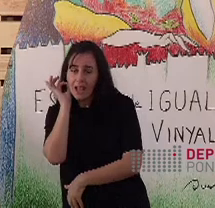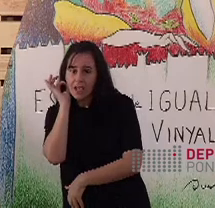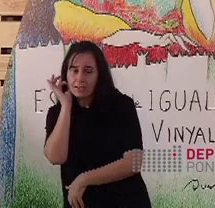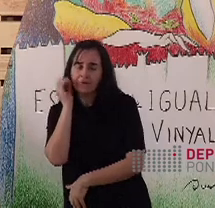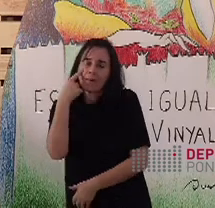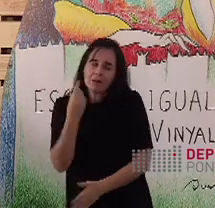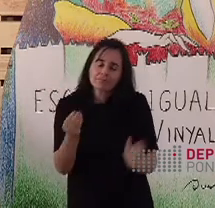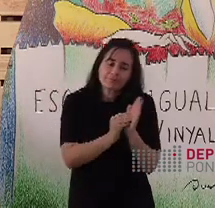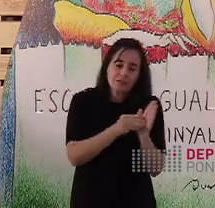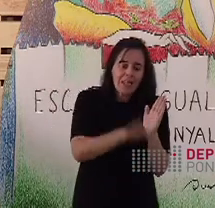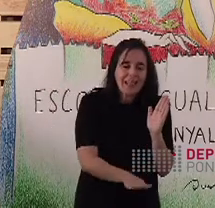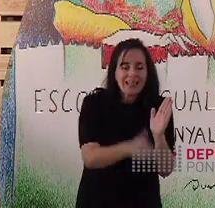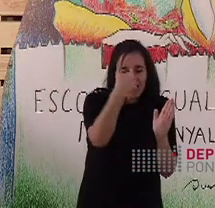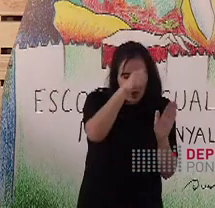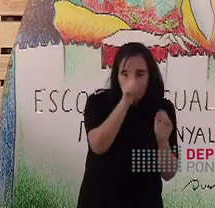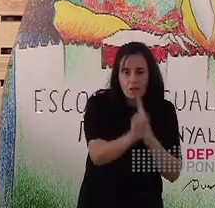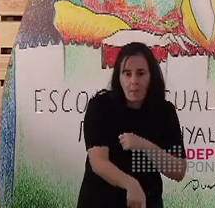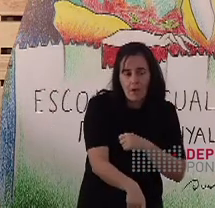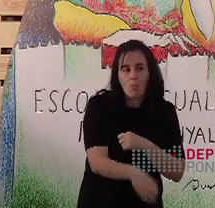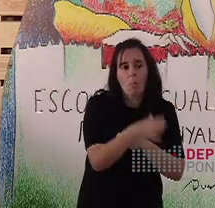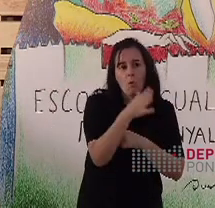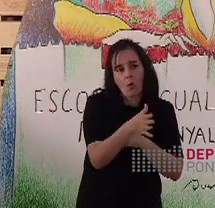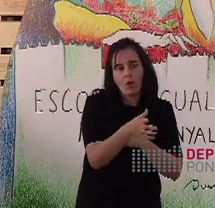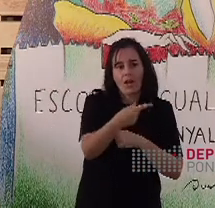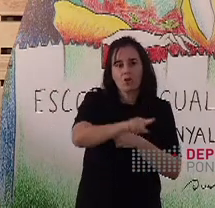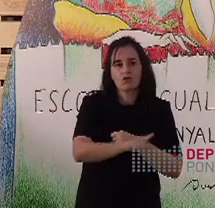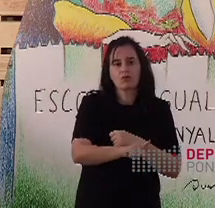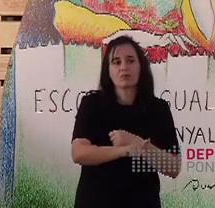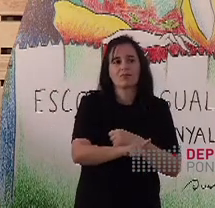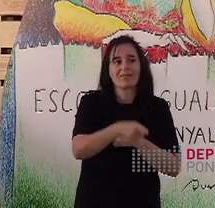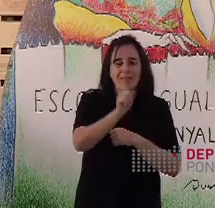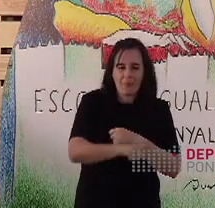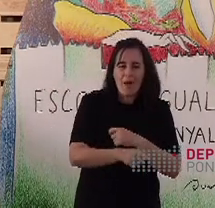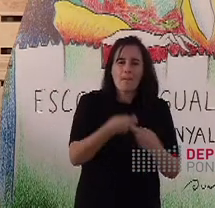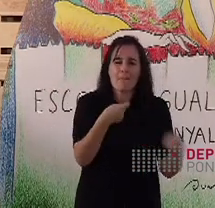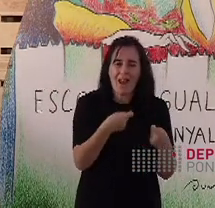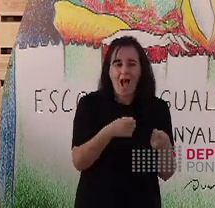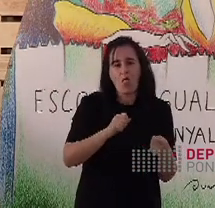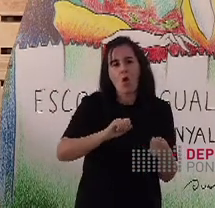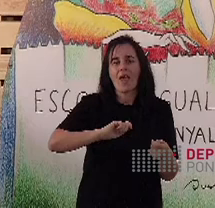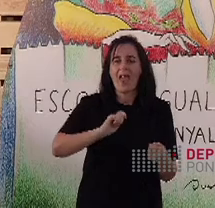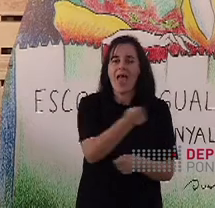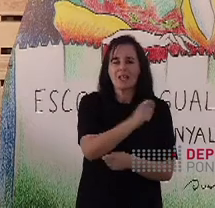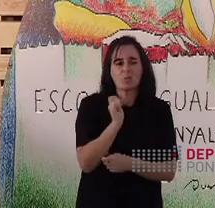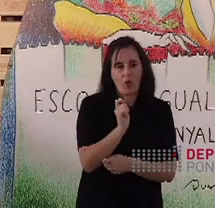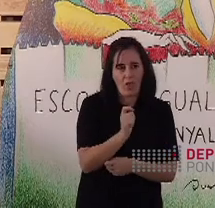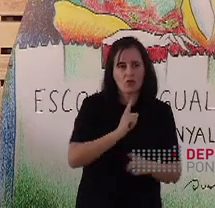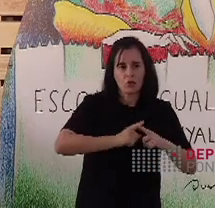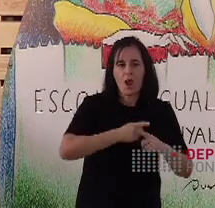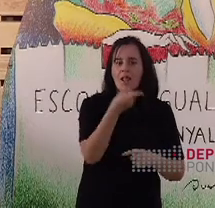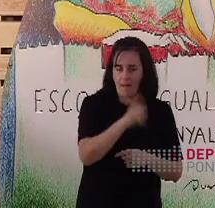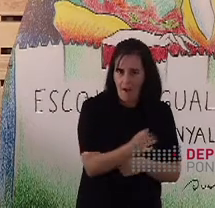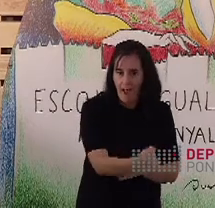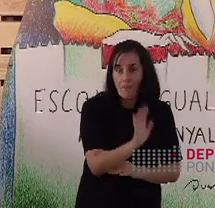nenos, precisamente porque tamén se organizaban mercados para a súa explotación sexual, pero era unha cousa claramente